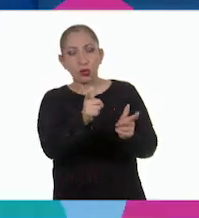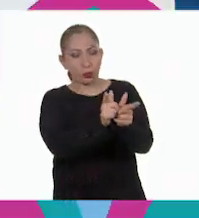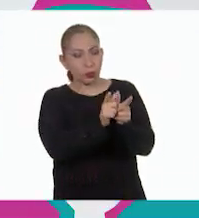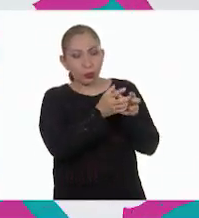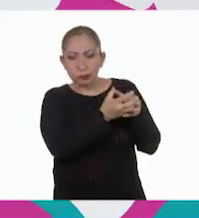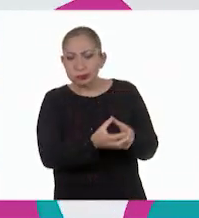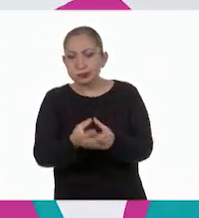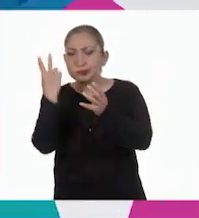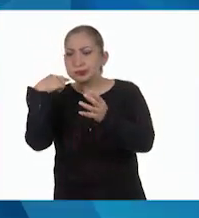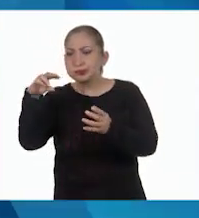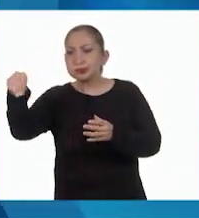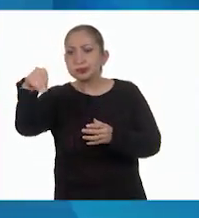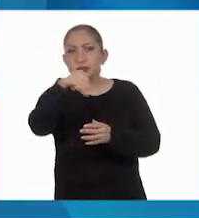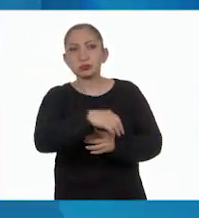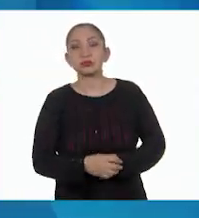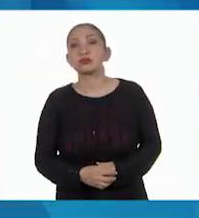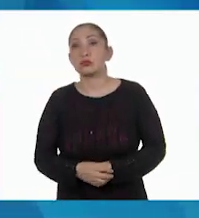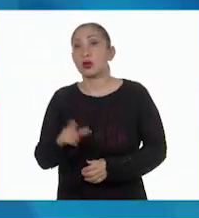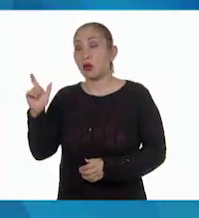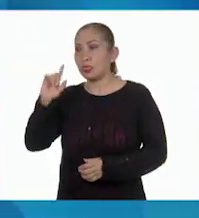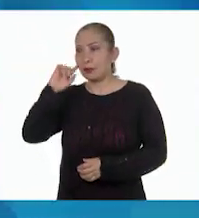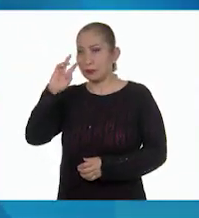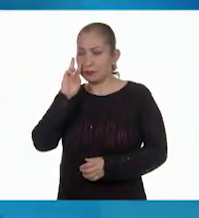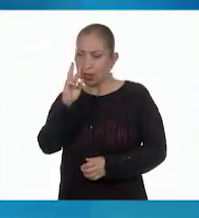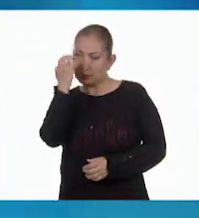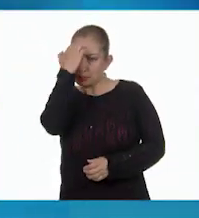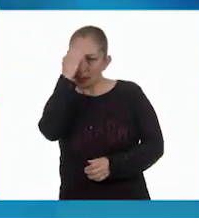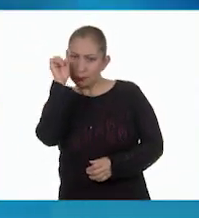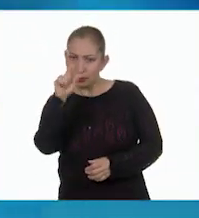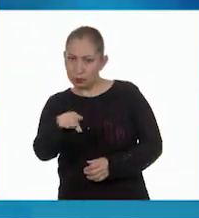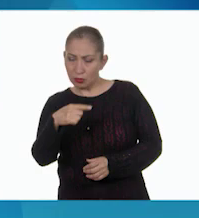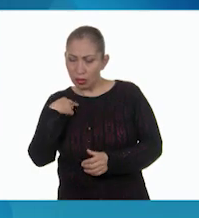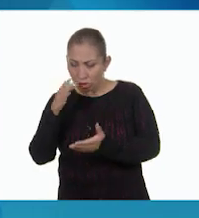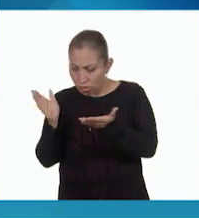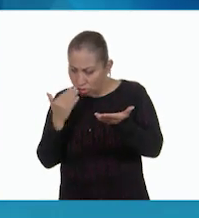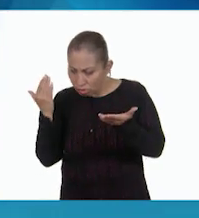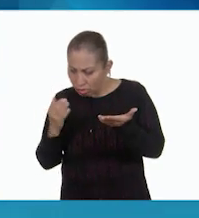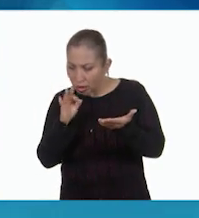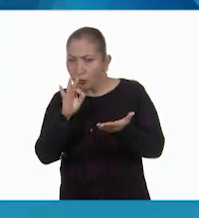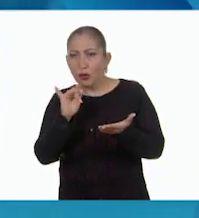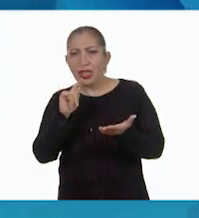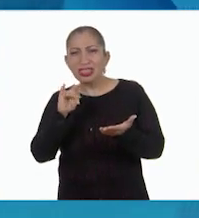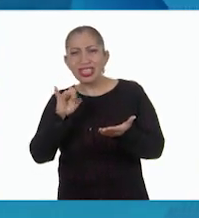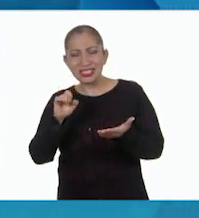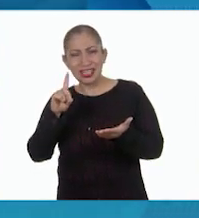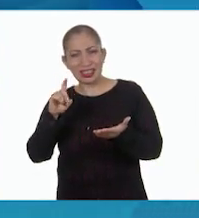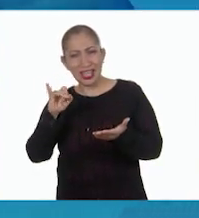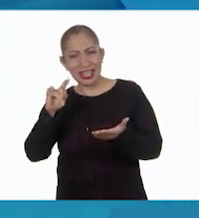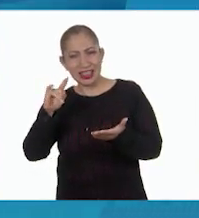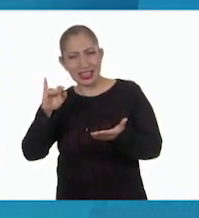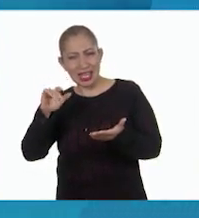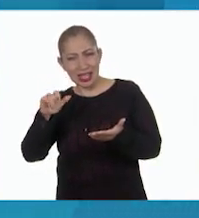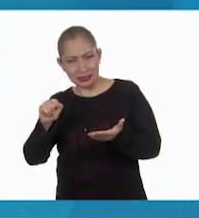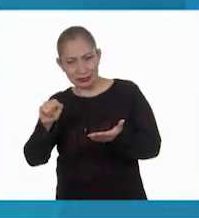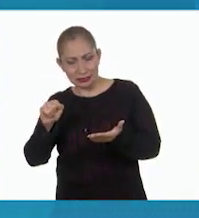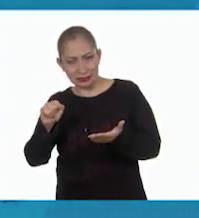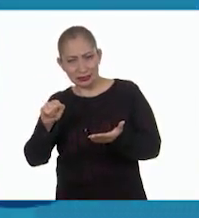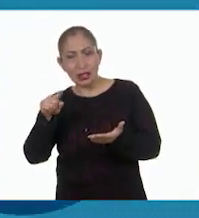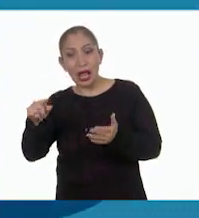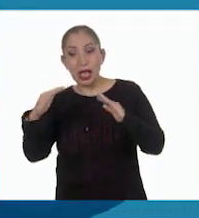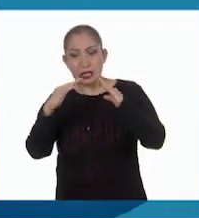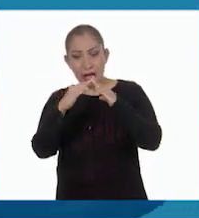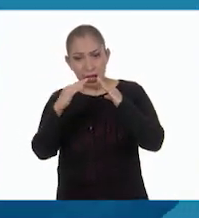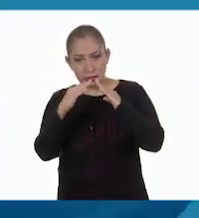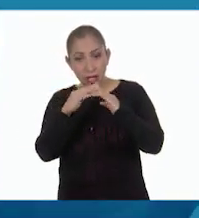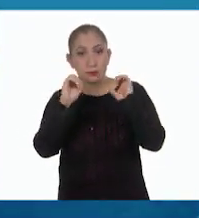bien. Y cuando uno revisa las experiencias en las mismas fuentes de Indias, principalmente las primeras, esto es Las